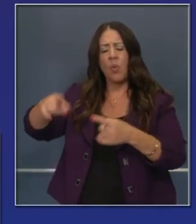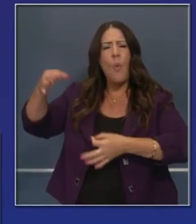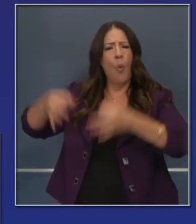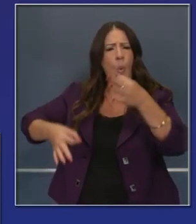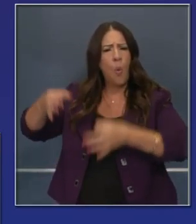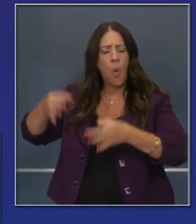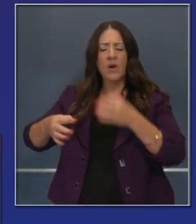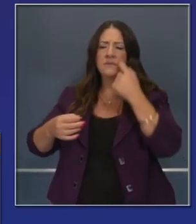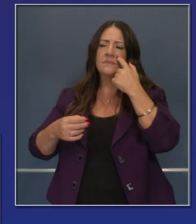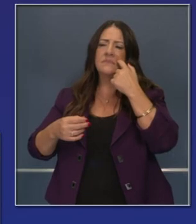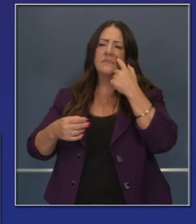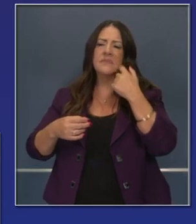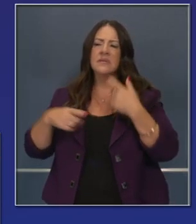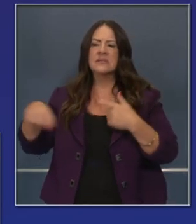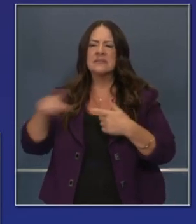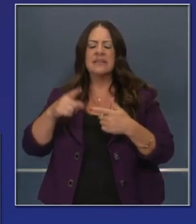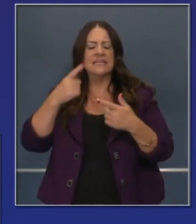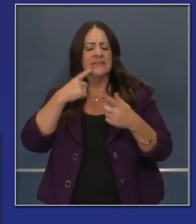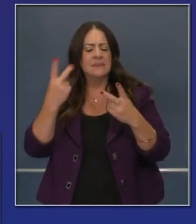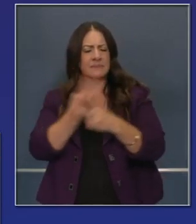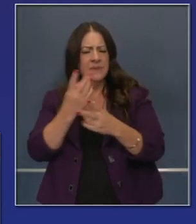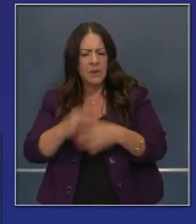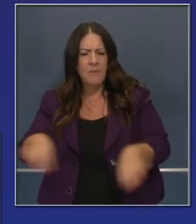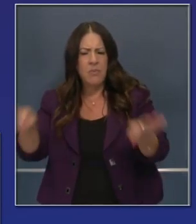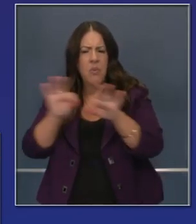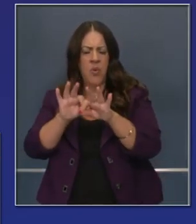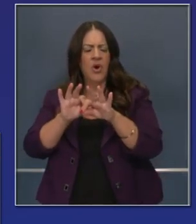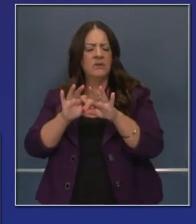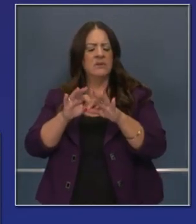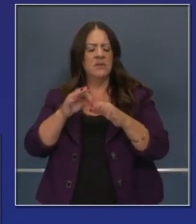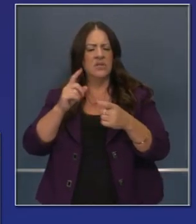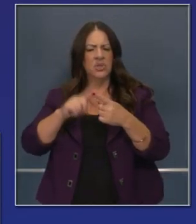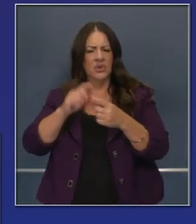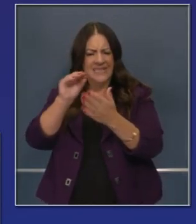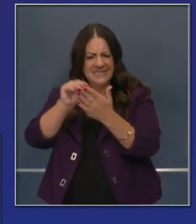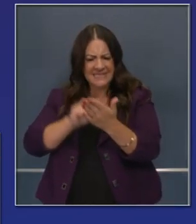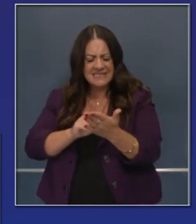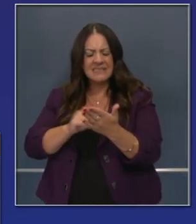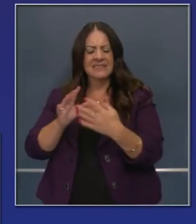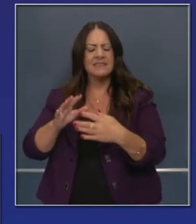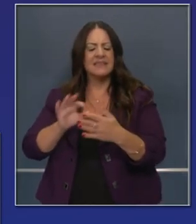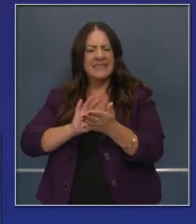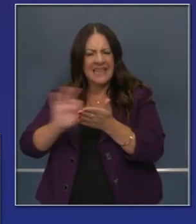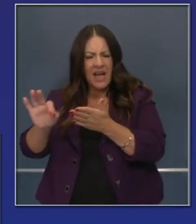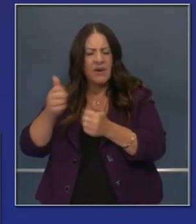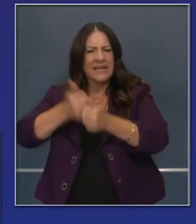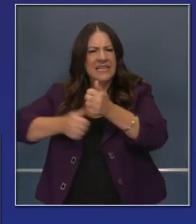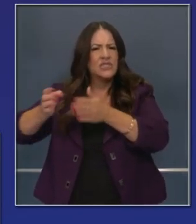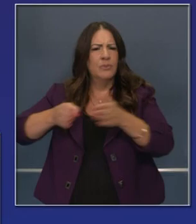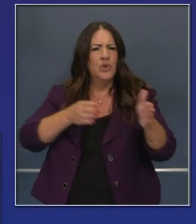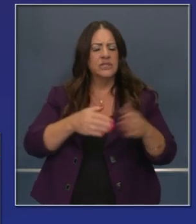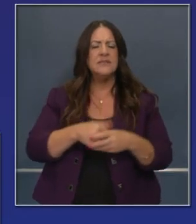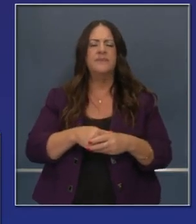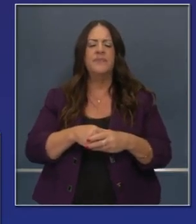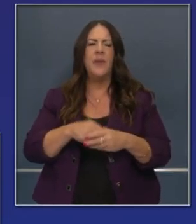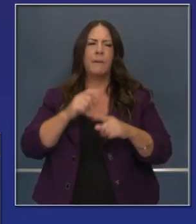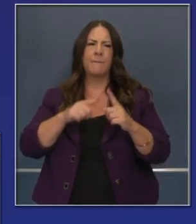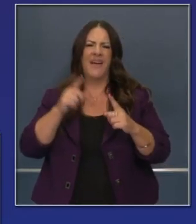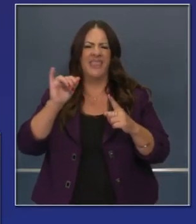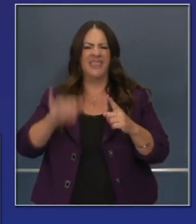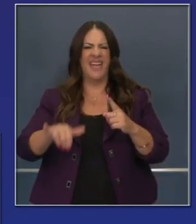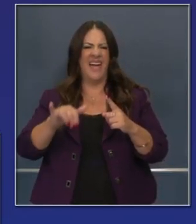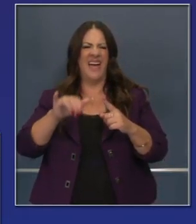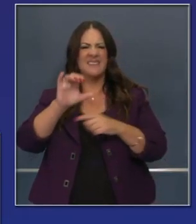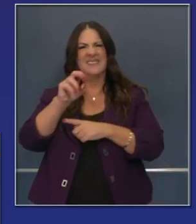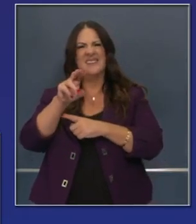de los tribunales y juicios prudentes en base a la ley. También ha sido impactado por toda